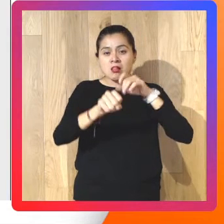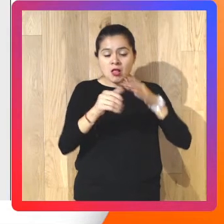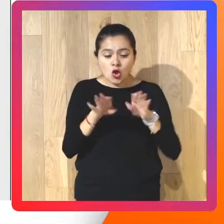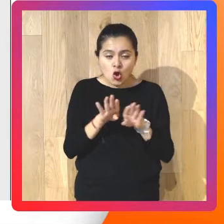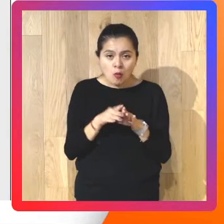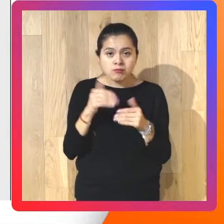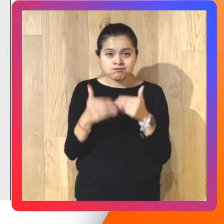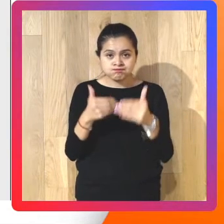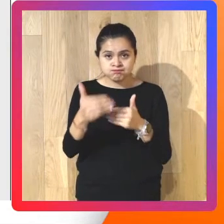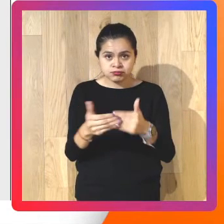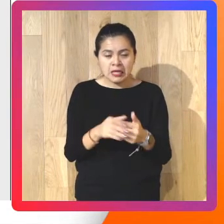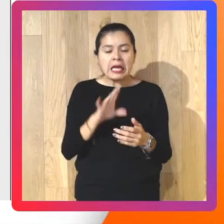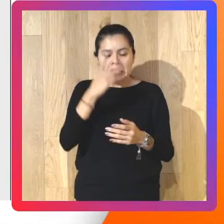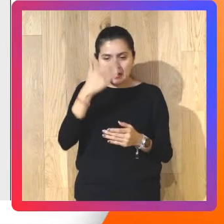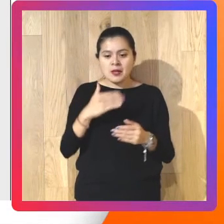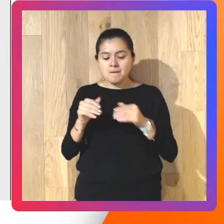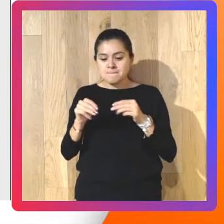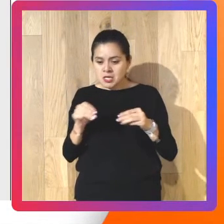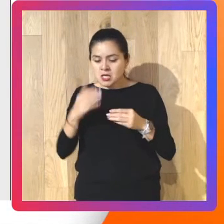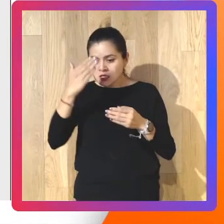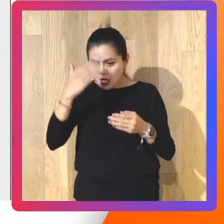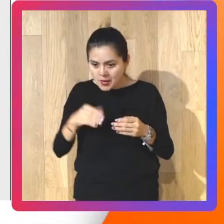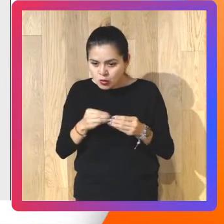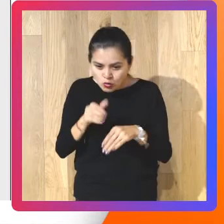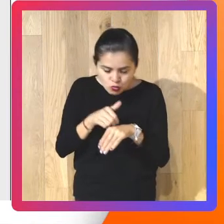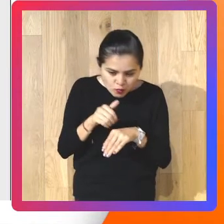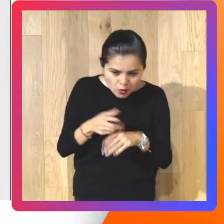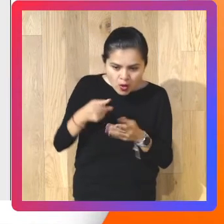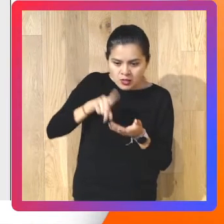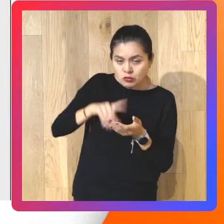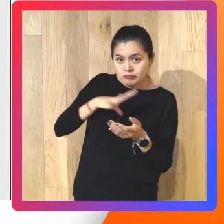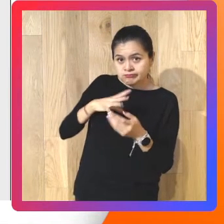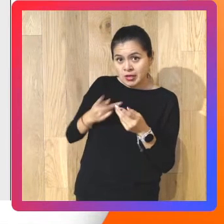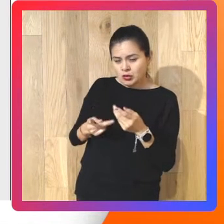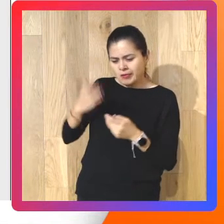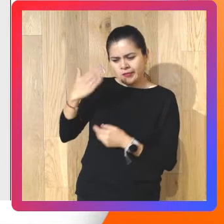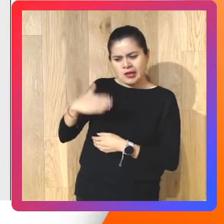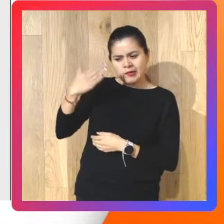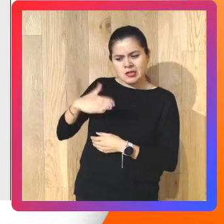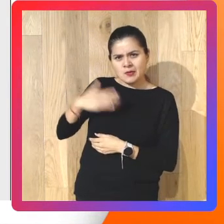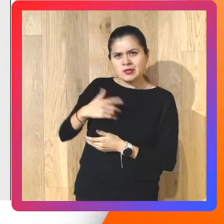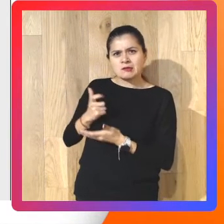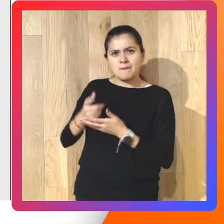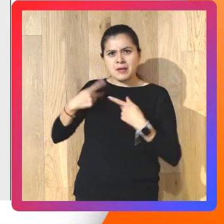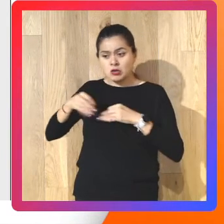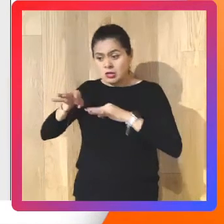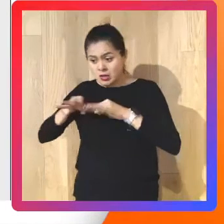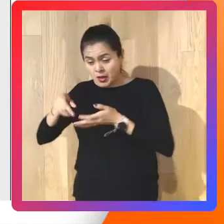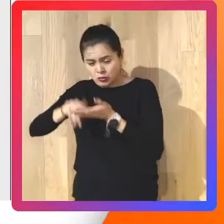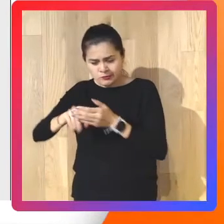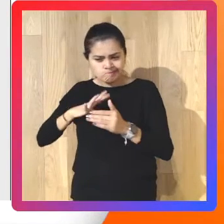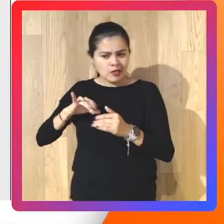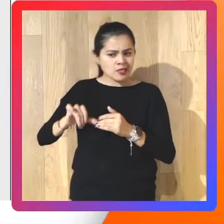el impacto, medir continuamente que ningún empleado se encuentre bajo esta perspectiva, y también el impacto que está